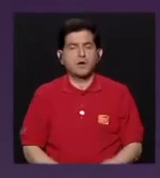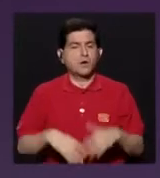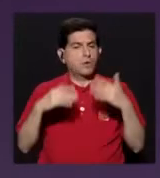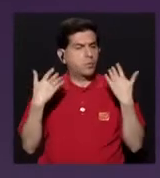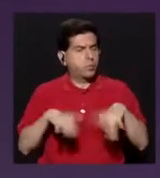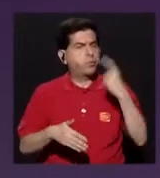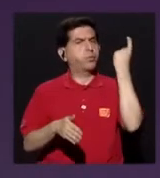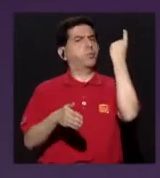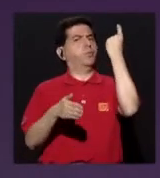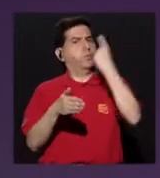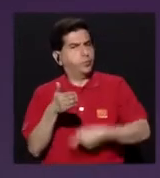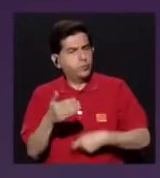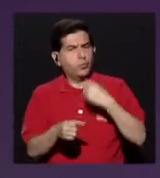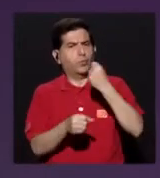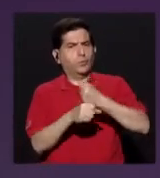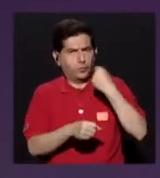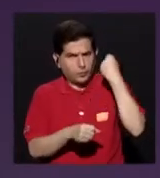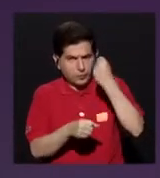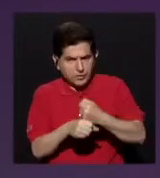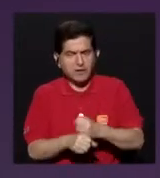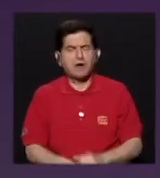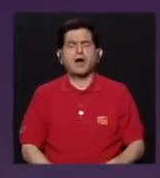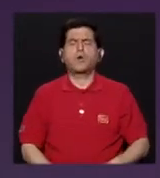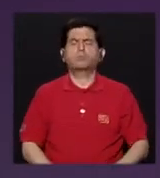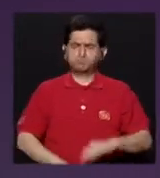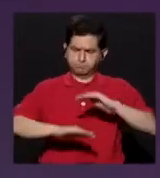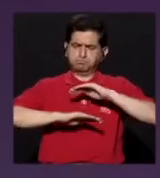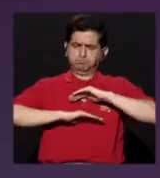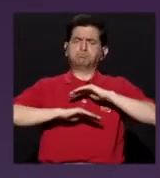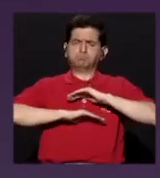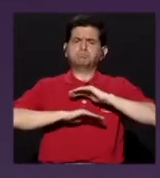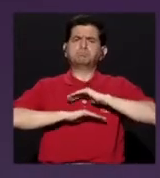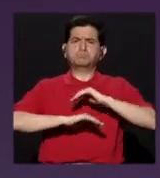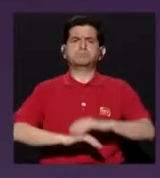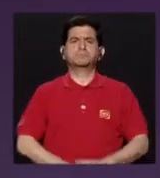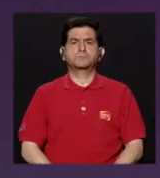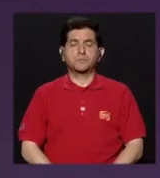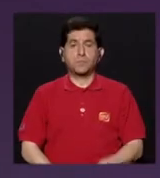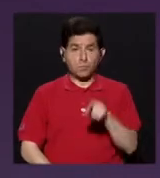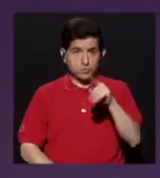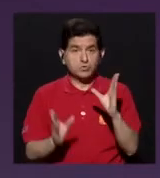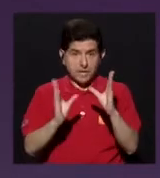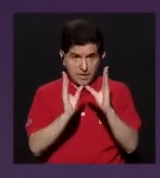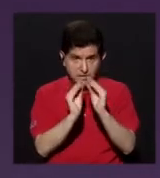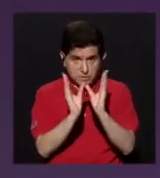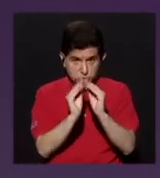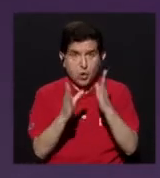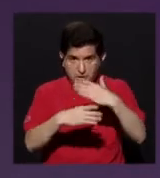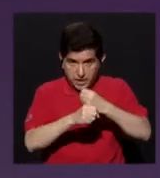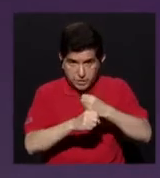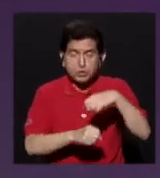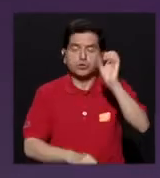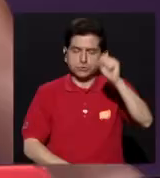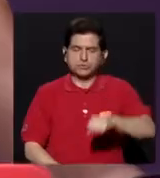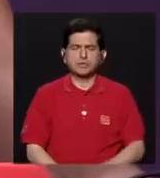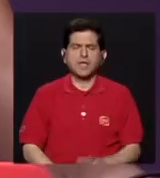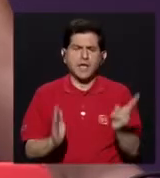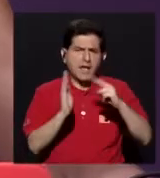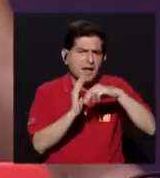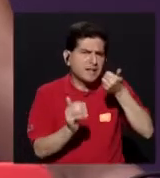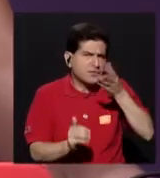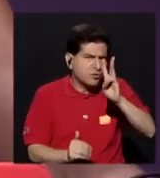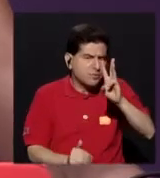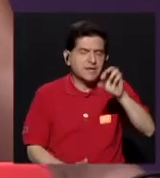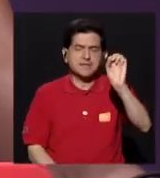muy arduo, muy satisfactorio también. Y realizaron el congreso. Realizamos el congreso. En el 2016. En